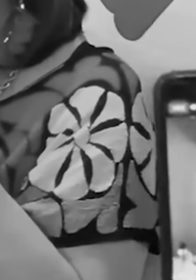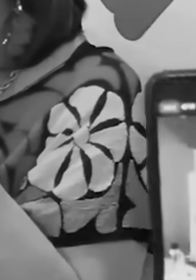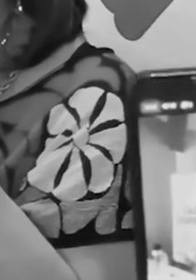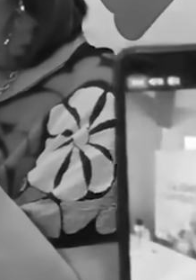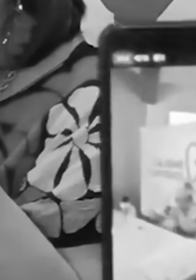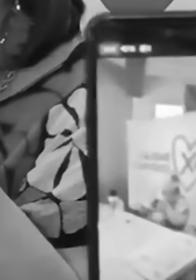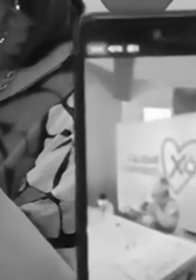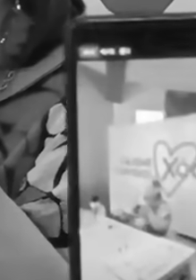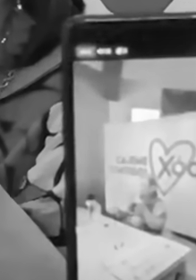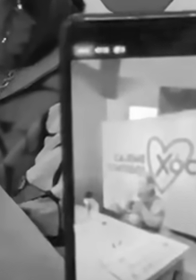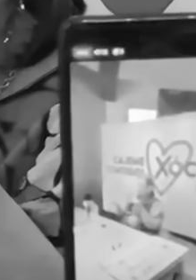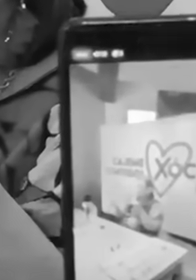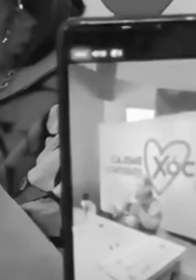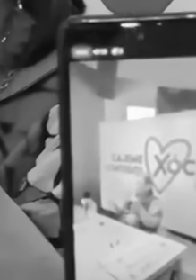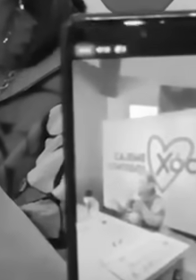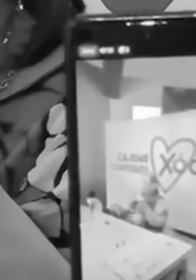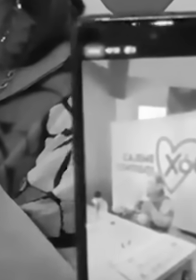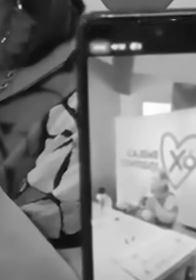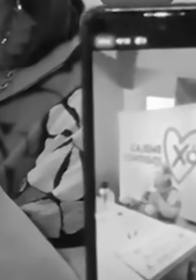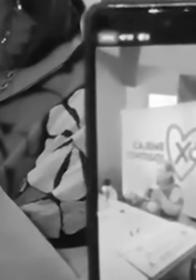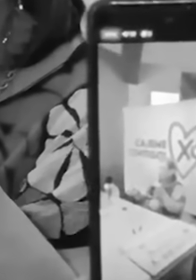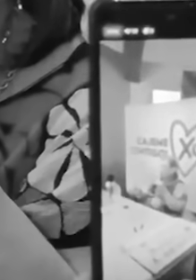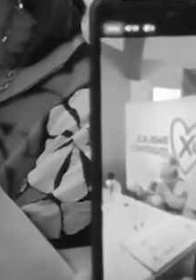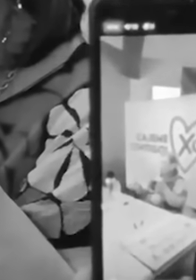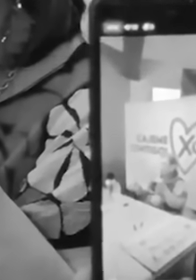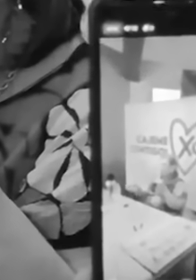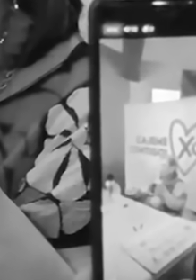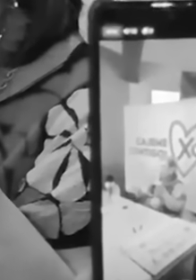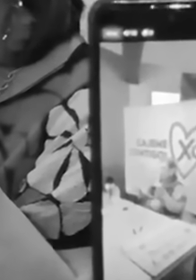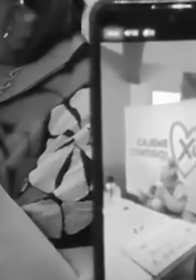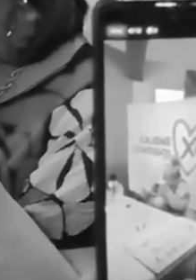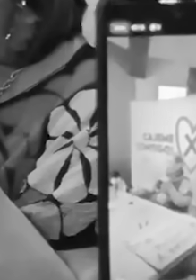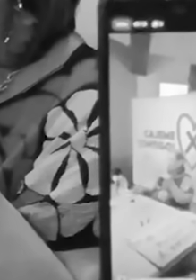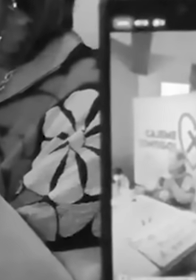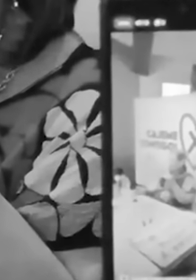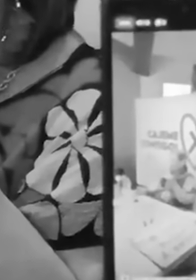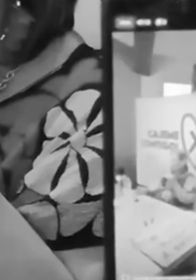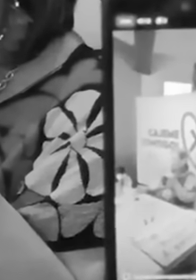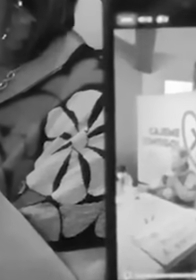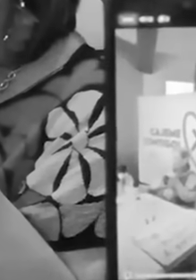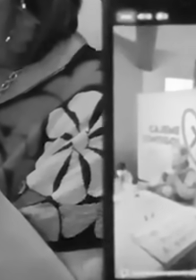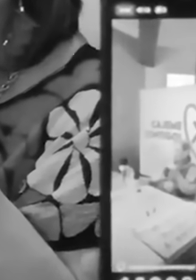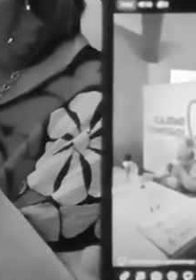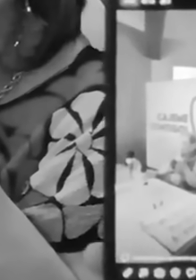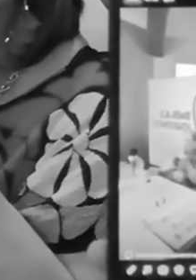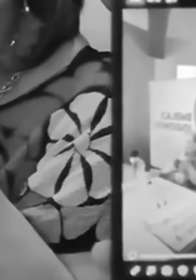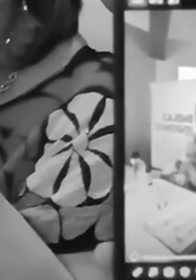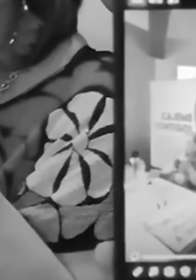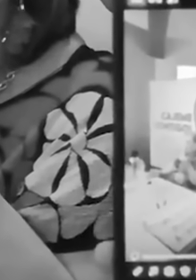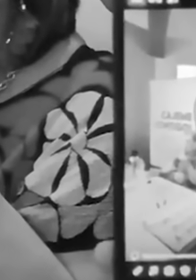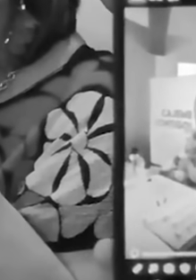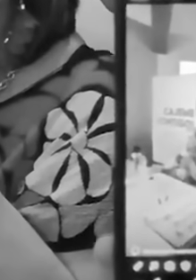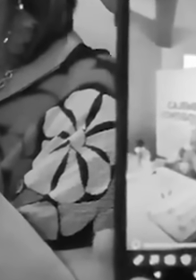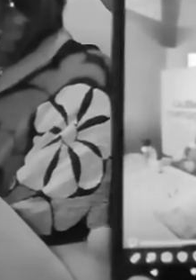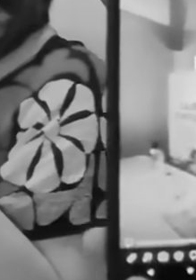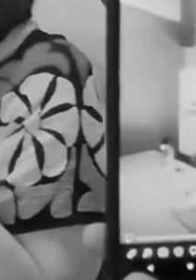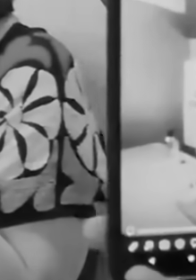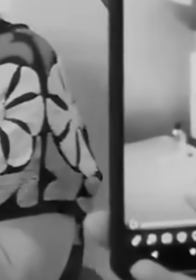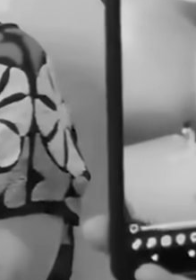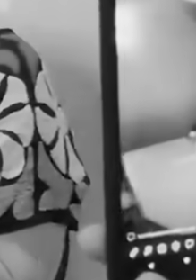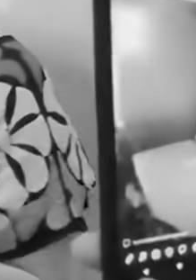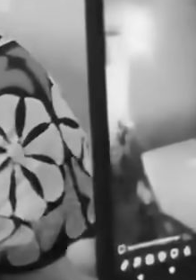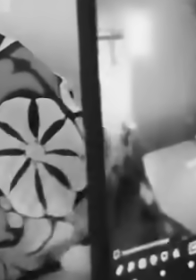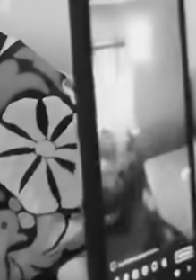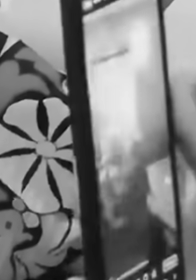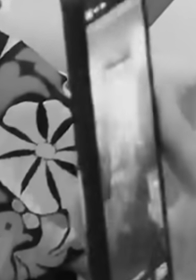República, mis abogados, por haber revelado el secreto fiscal y el secreto bancario. Hoy la presenté.